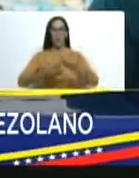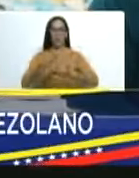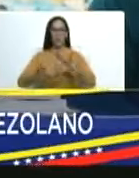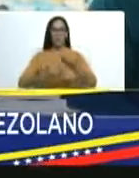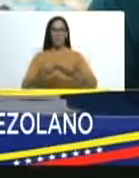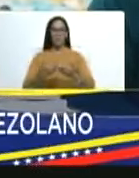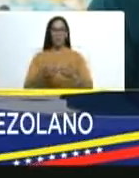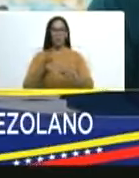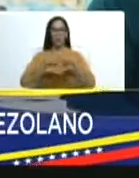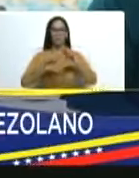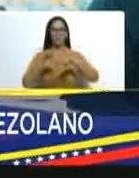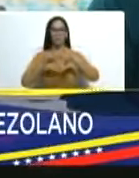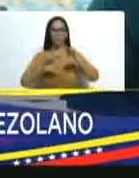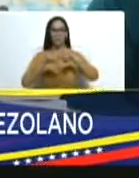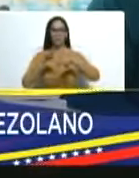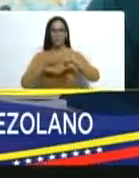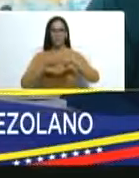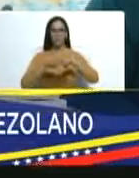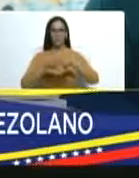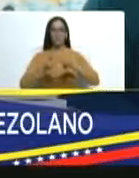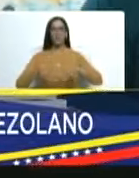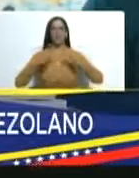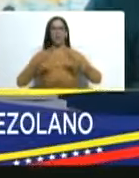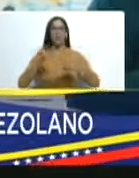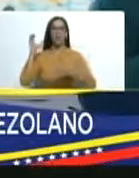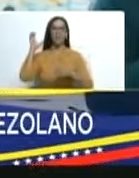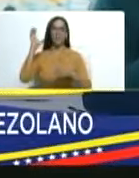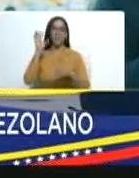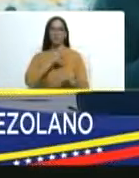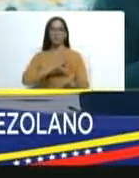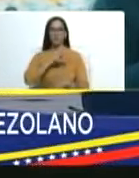construcción de un nuevo estado social